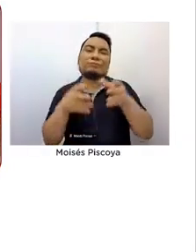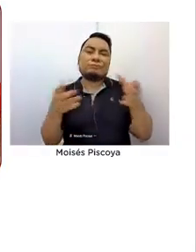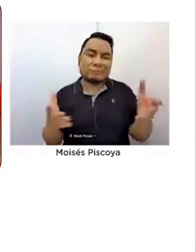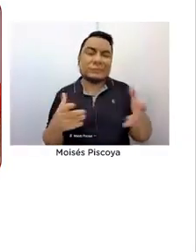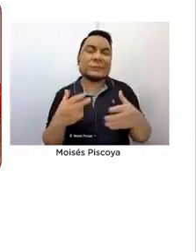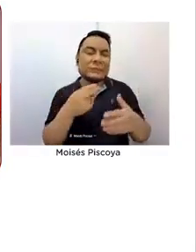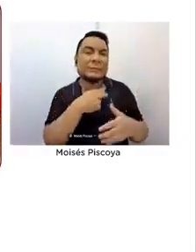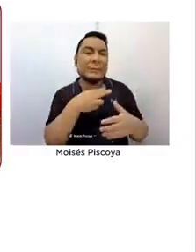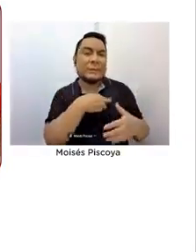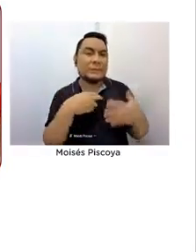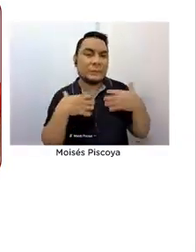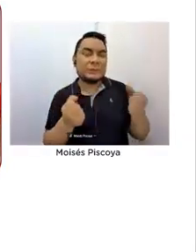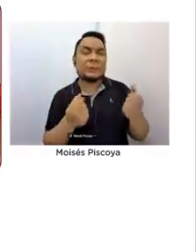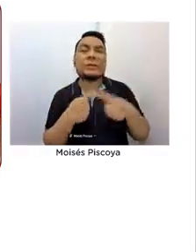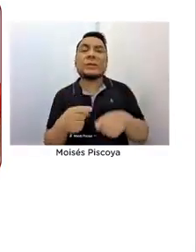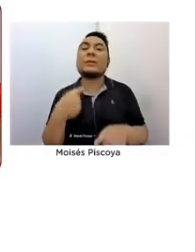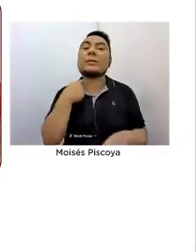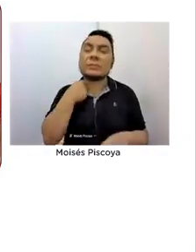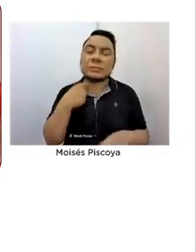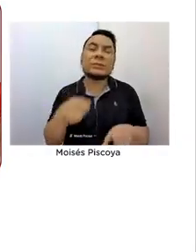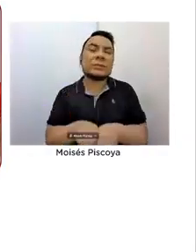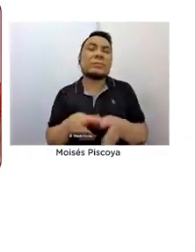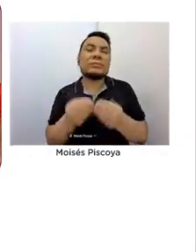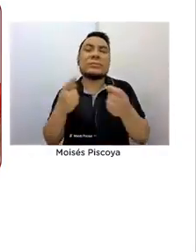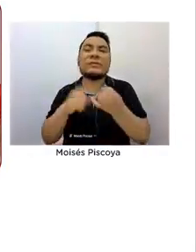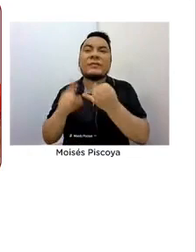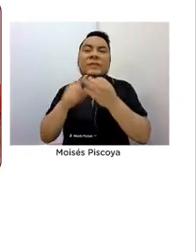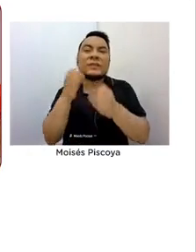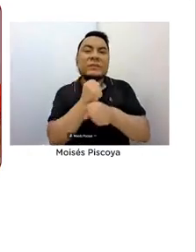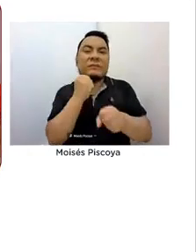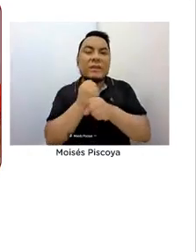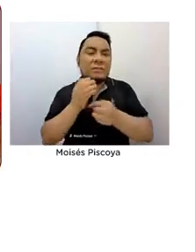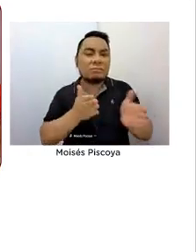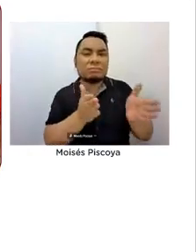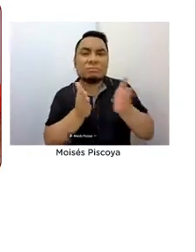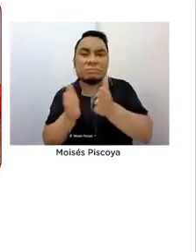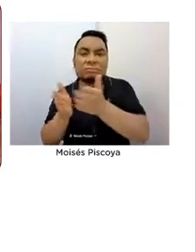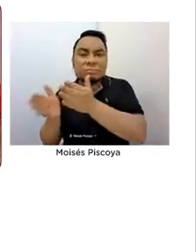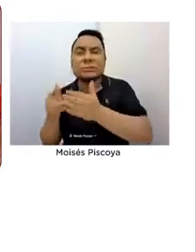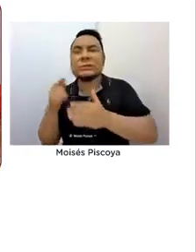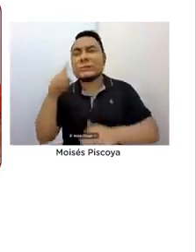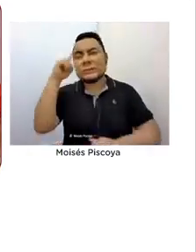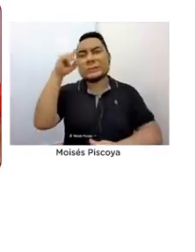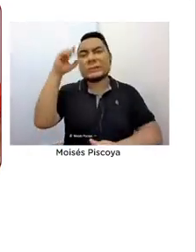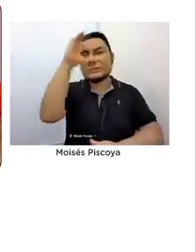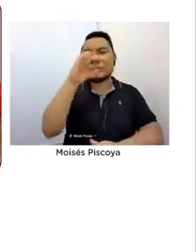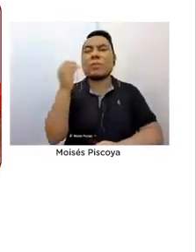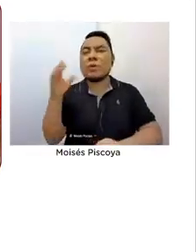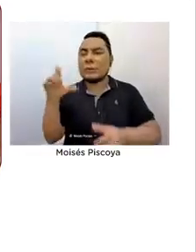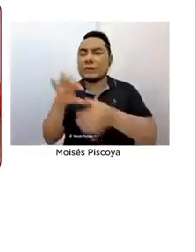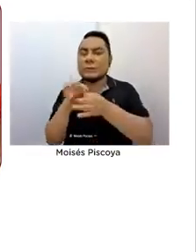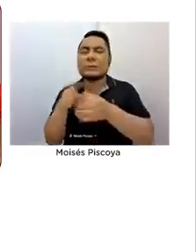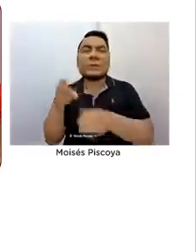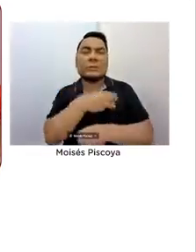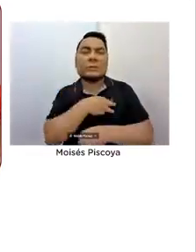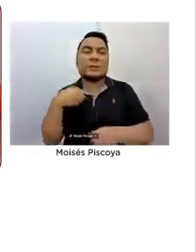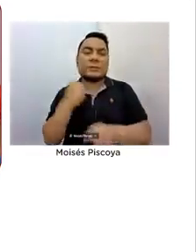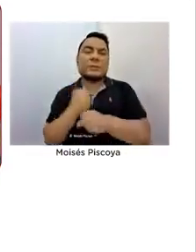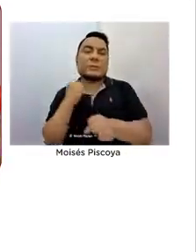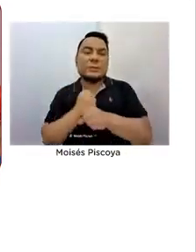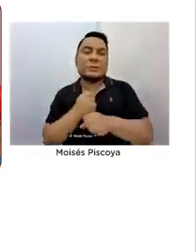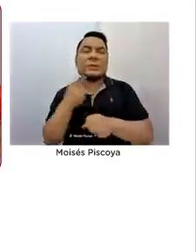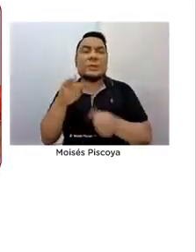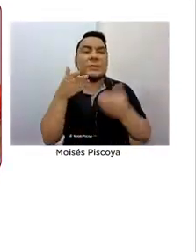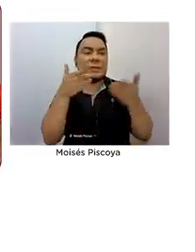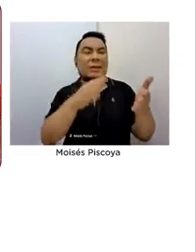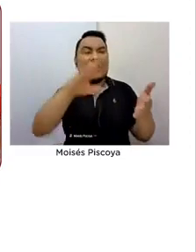está afectando a nuestras demás estrategias en las cuales vamos a tener que encontrarnos con el Ministerio de Educación para trabajar la anemia,